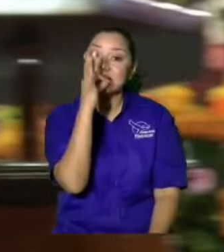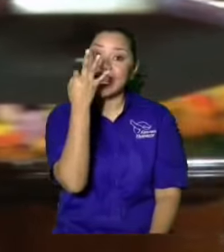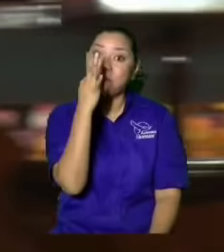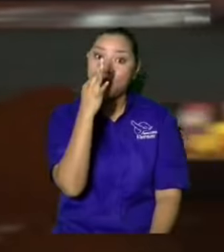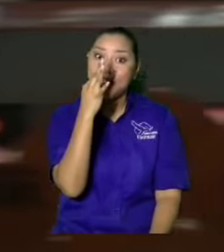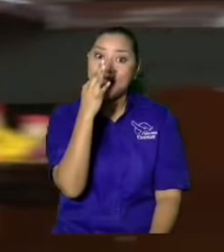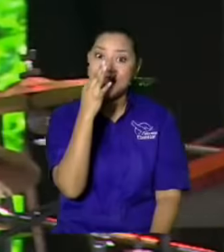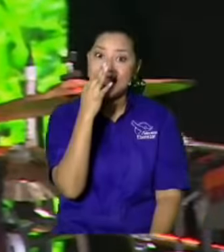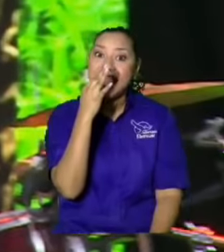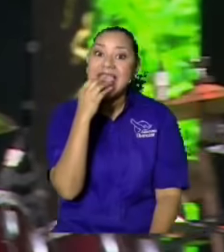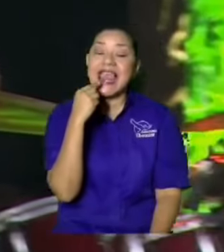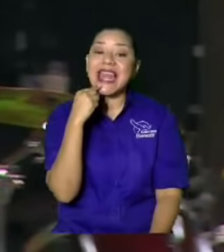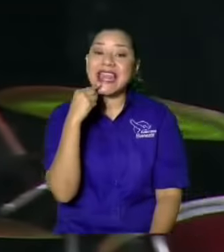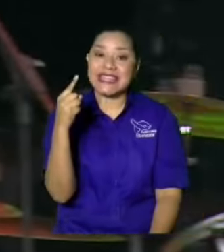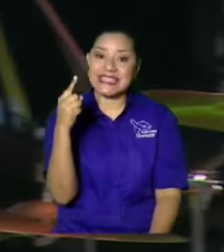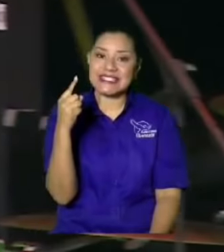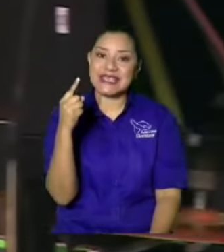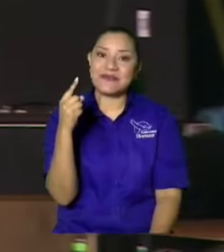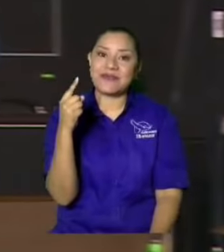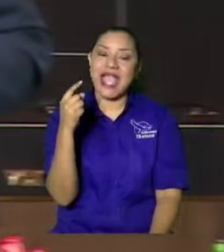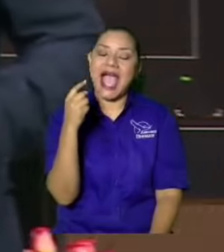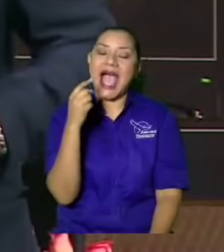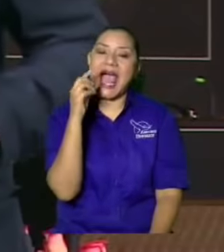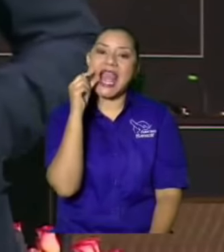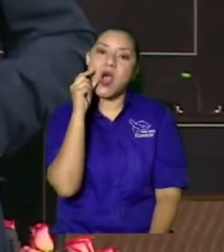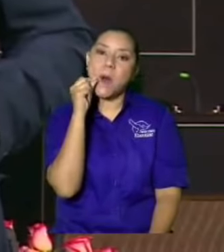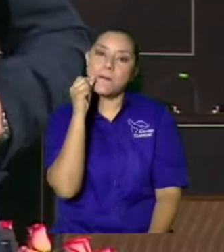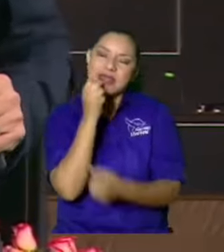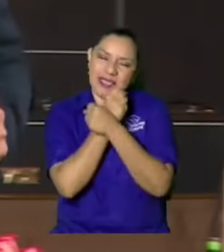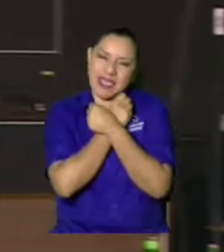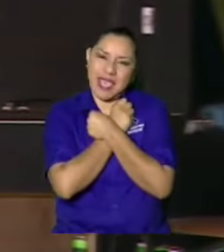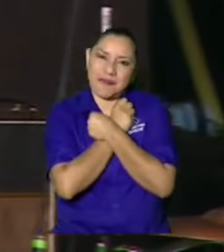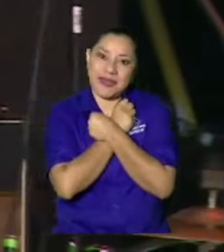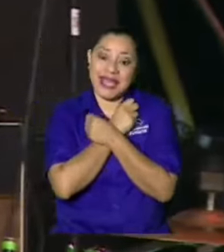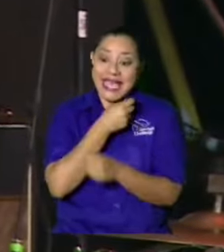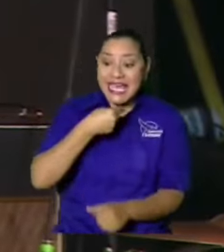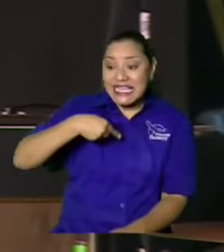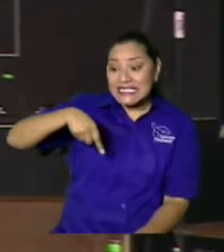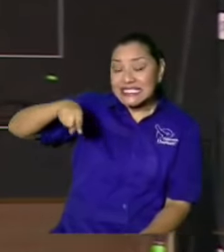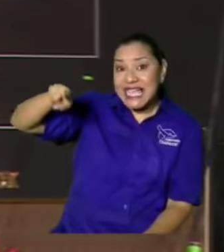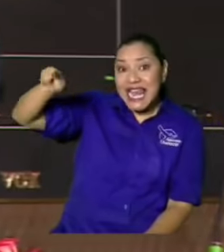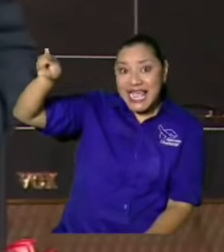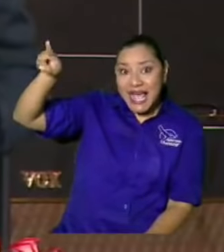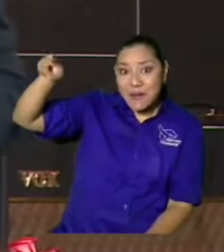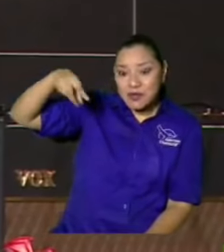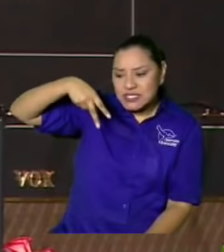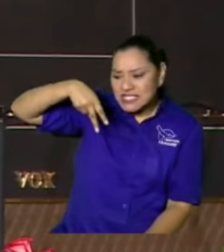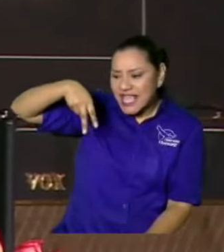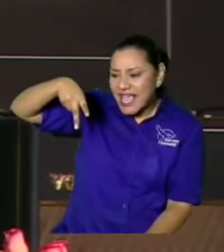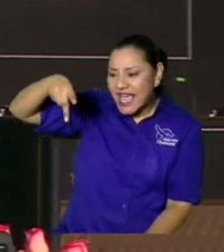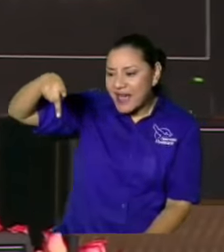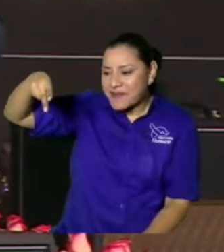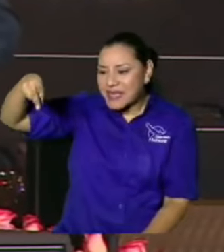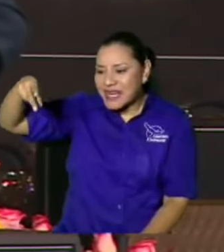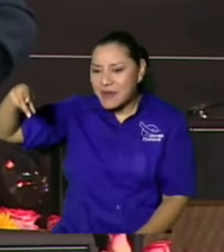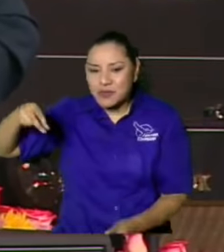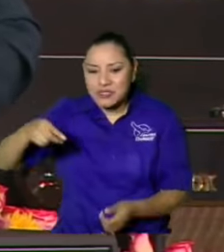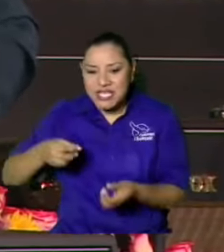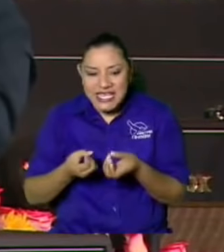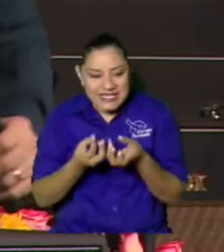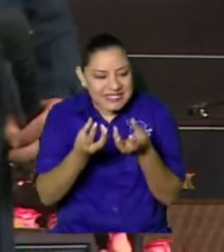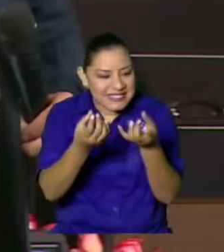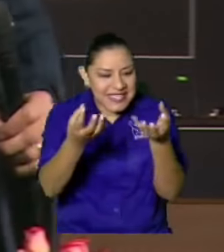al campo, vamos al mundo, miremos, pasemos por las vides, a ver si ya